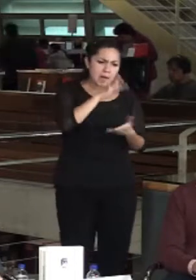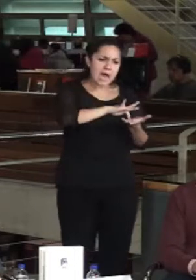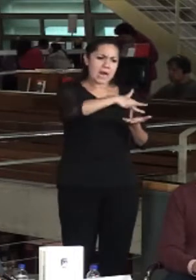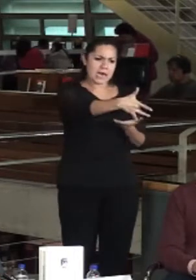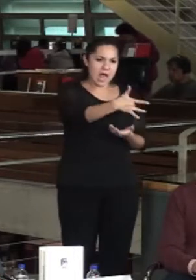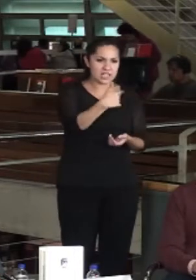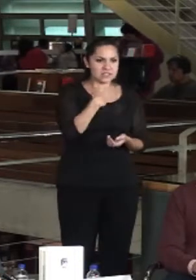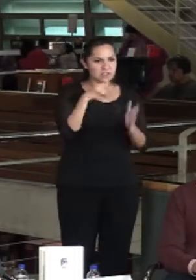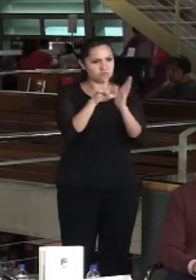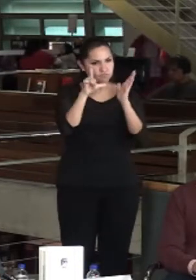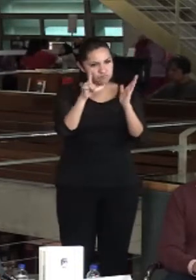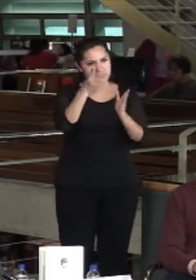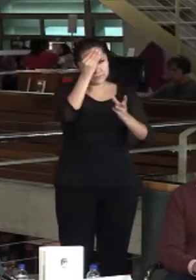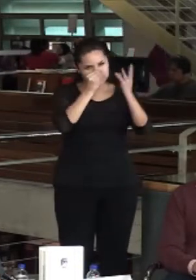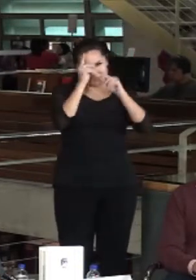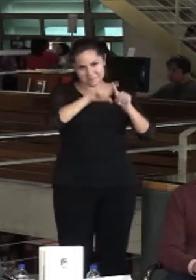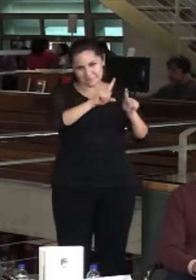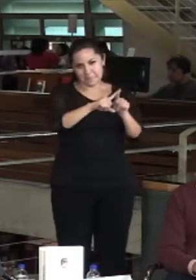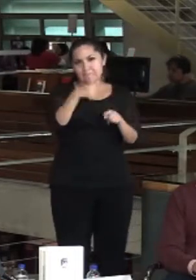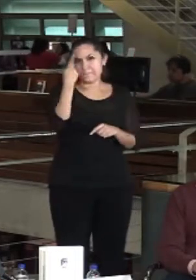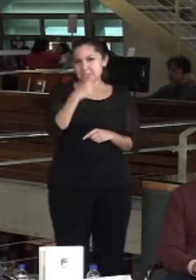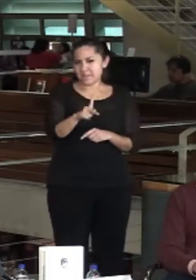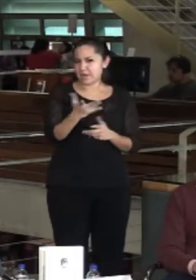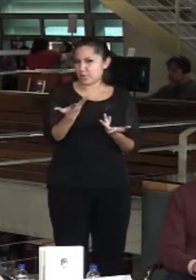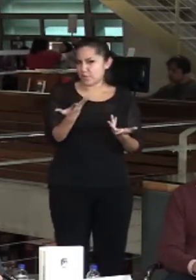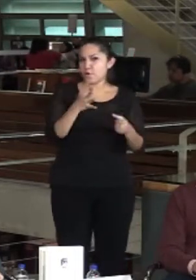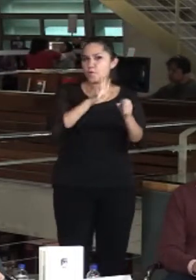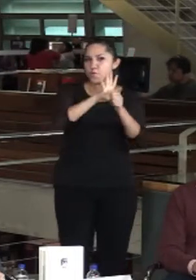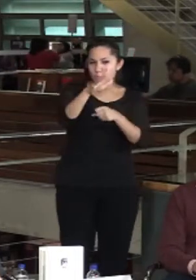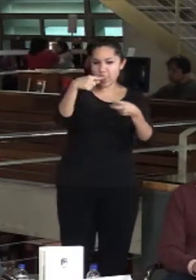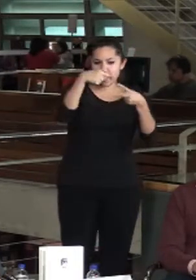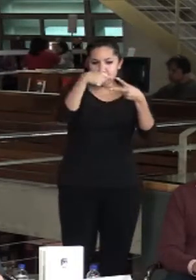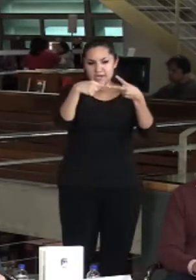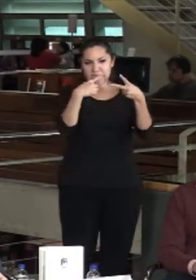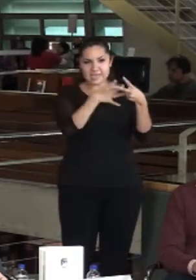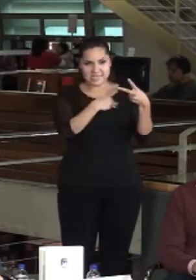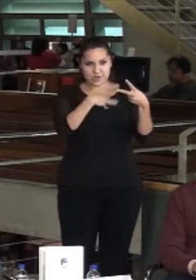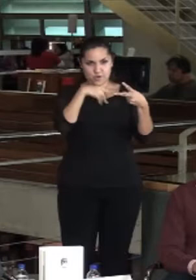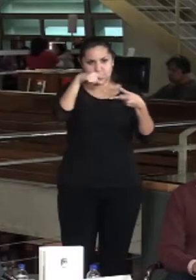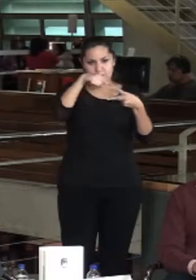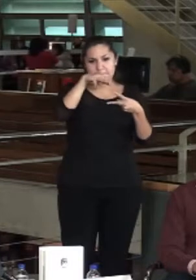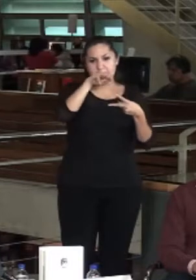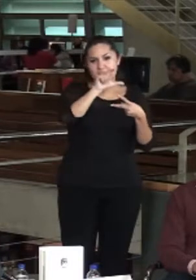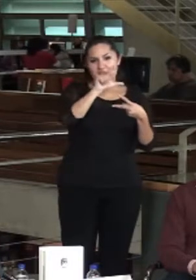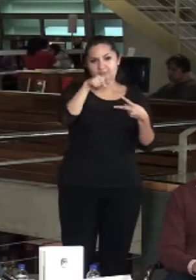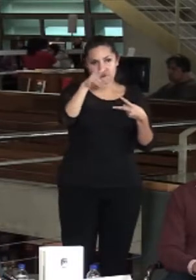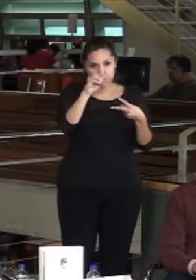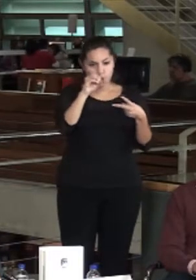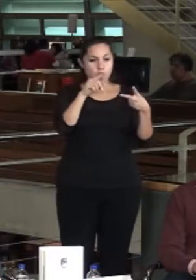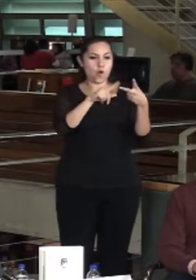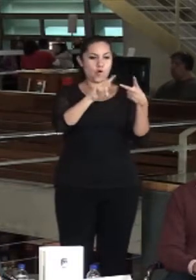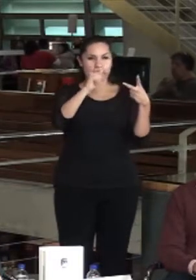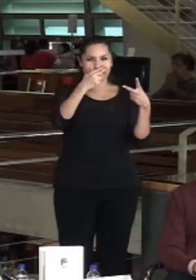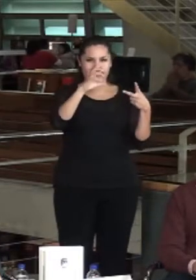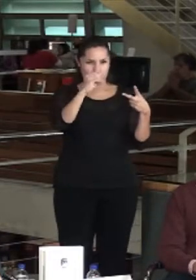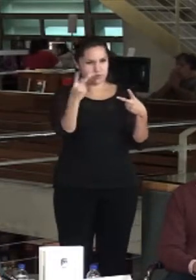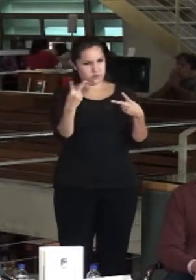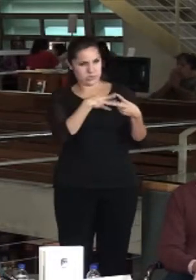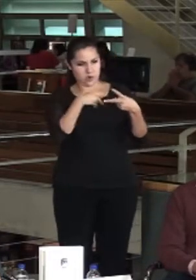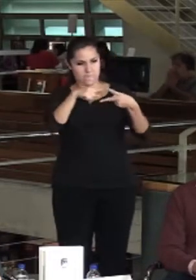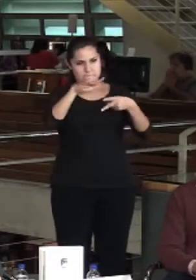pero aquí yo no sabría quién te hizo crecer más mal cogoteo pues no son los dos los que te hacen